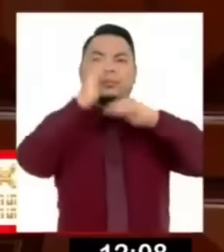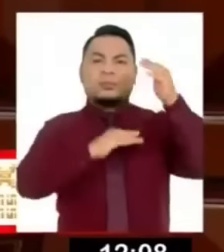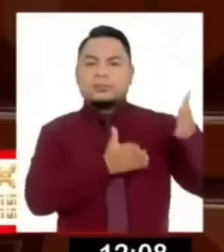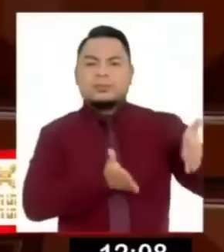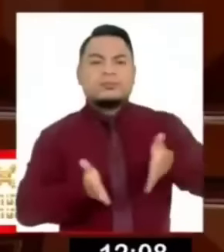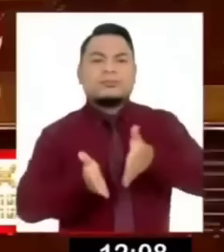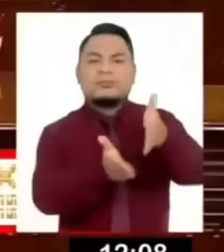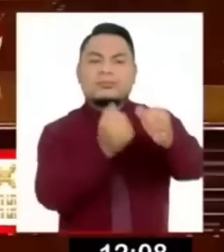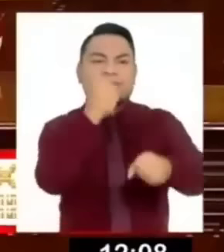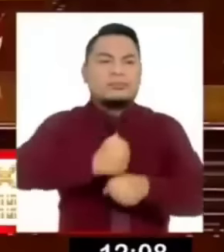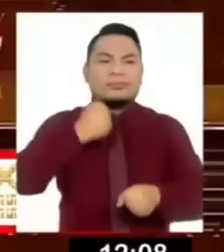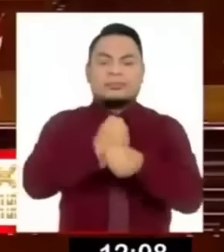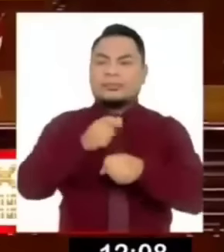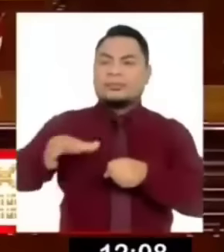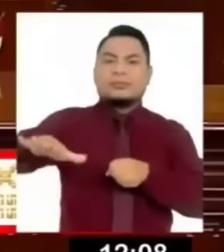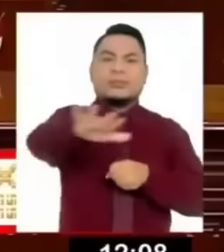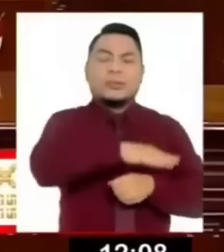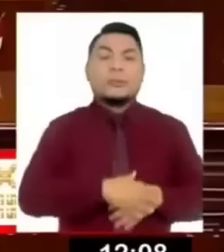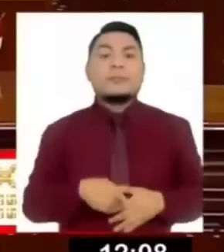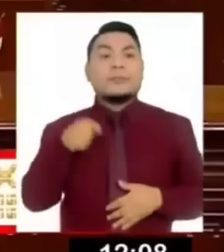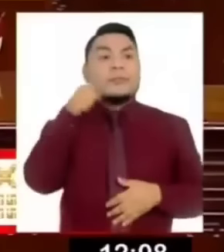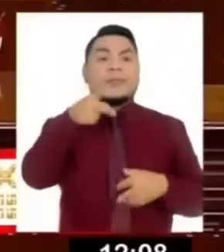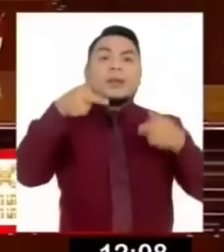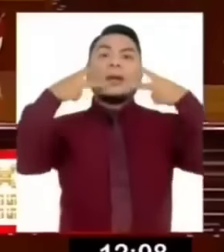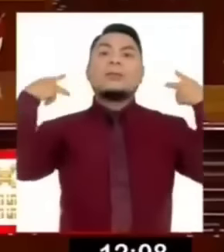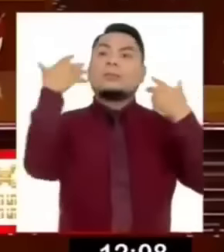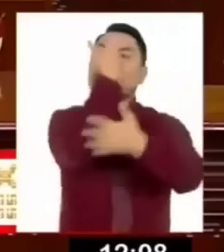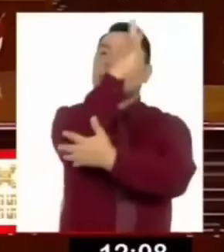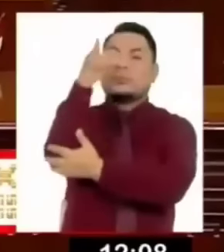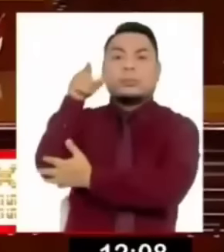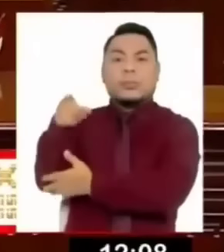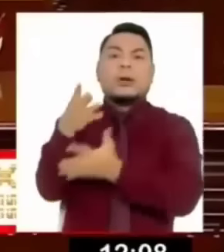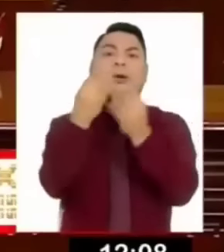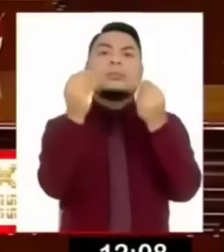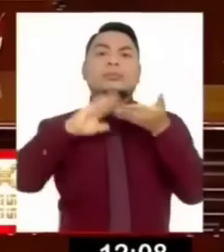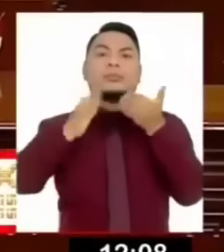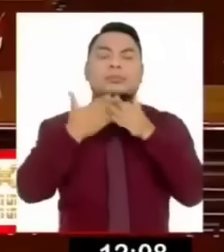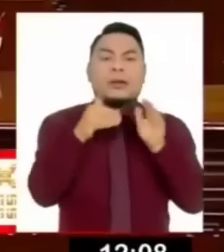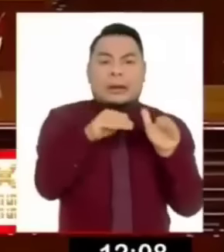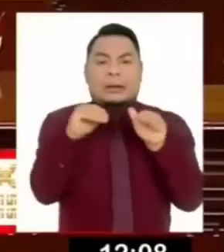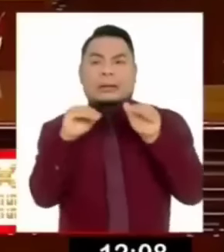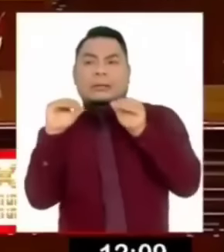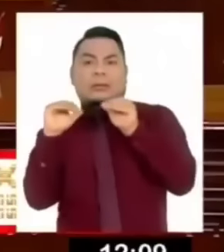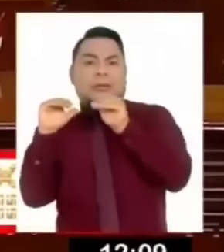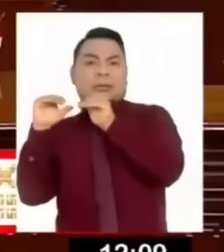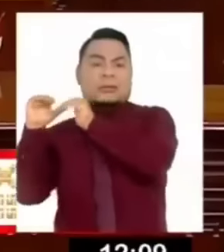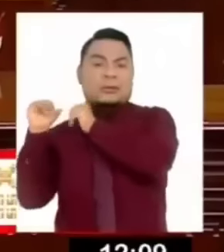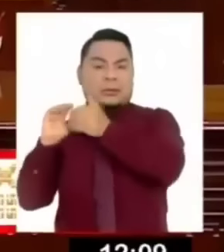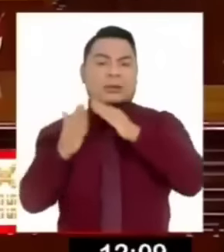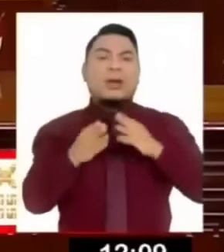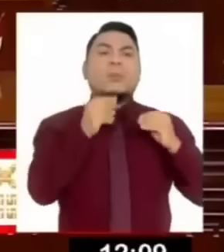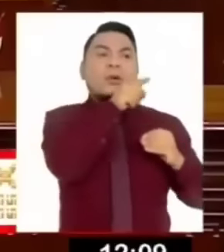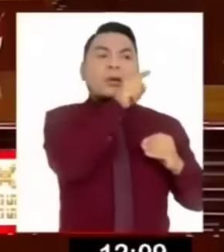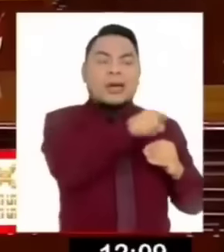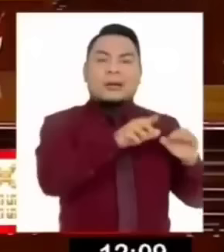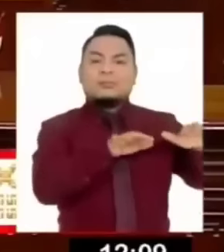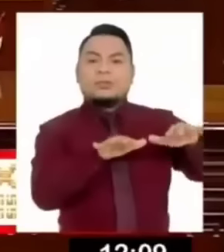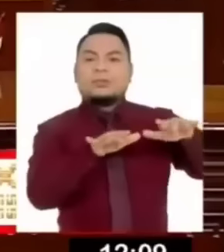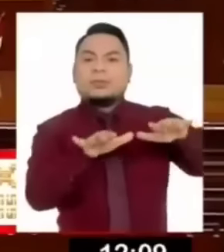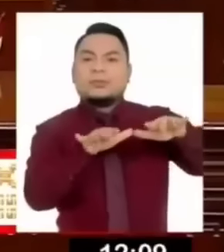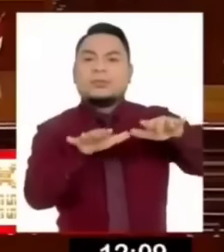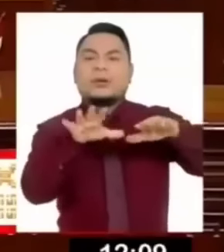vial. Mientras en la Amazonía muchos pueblos se aislaban voluntariamente ante el avance feroz de